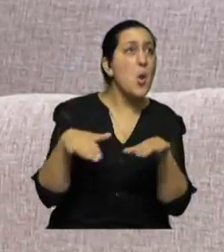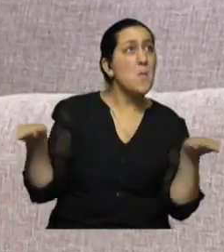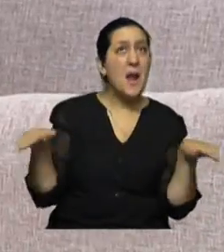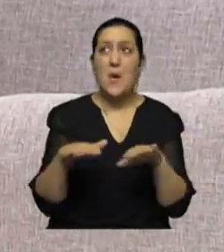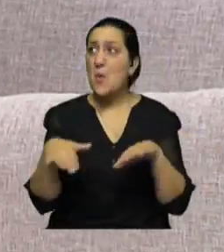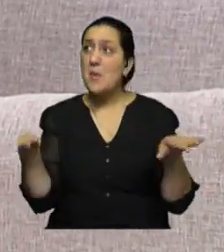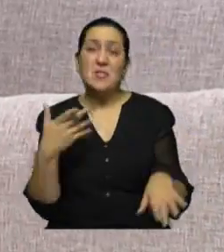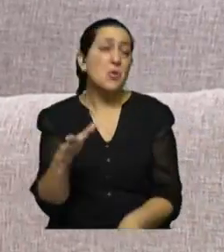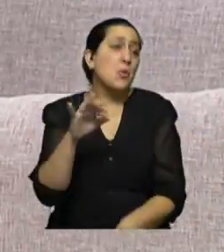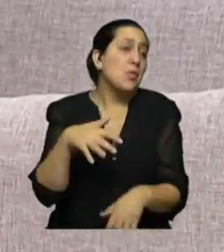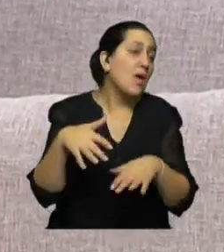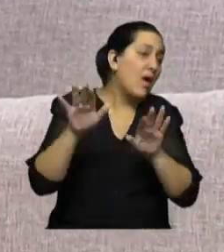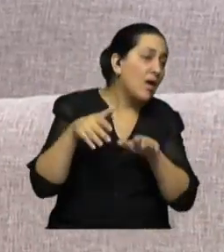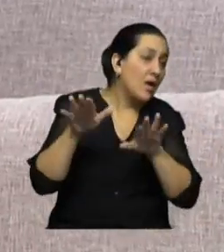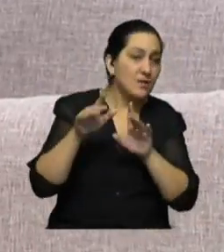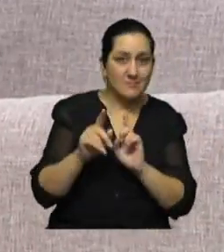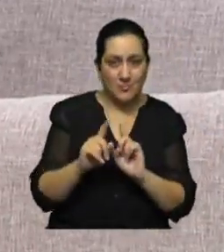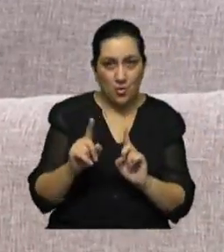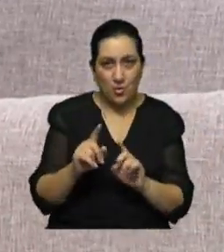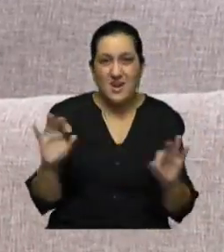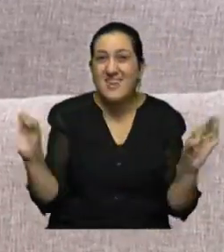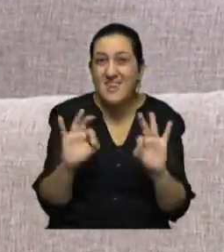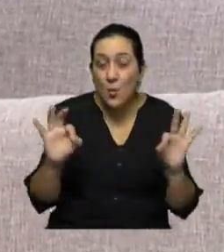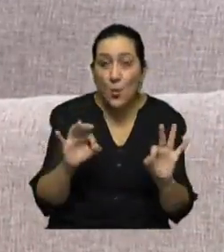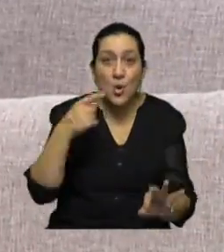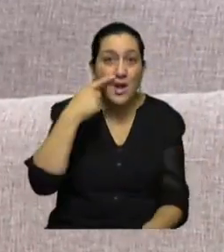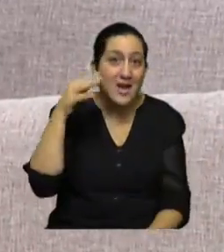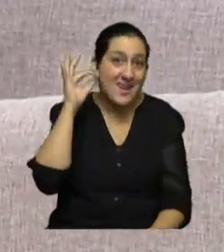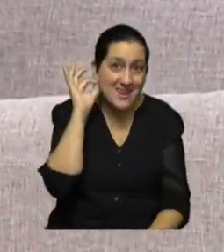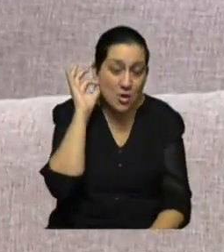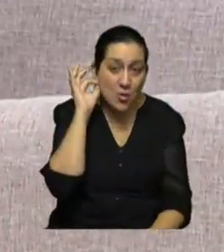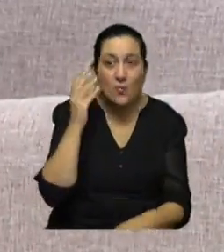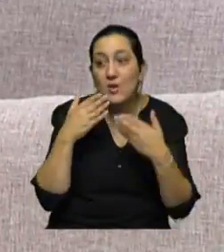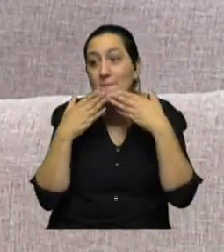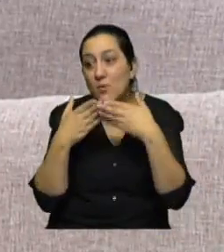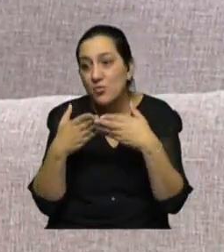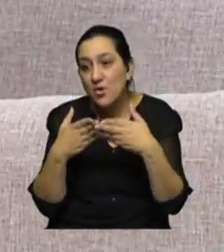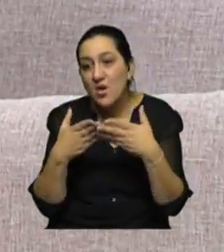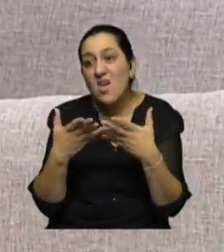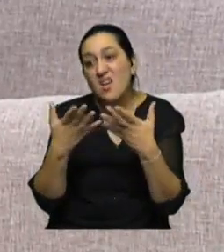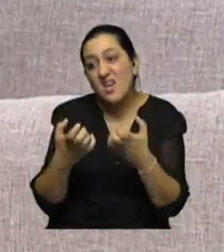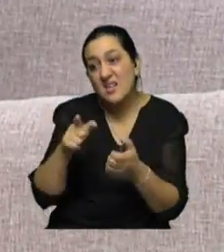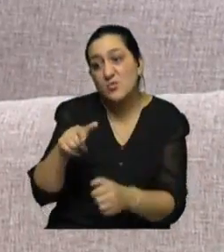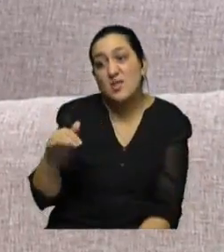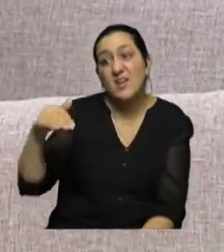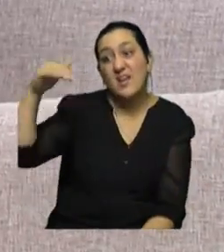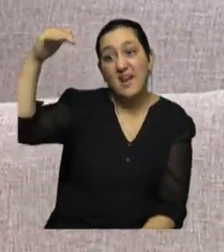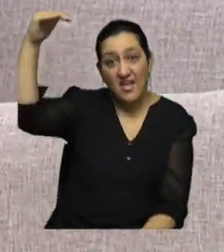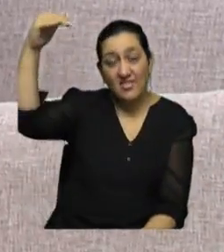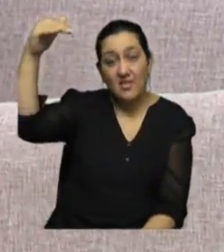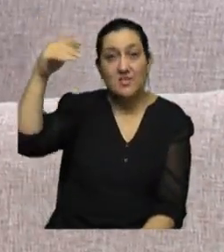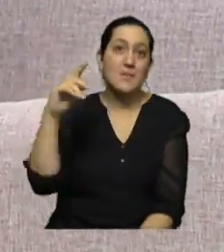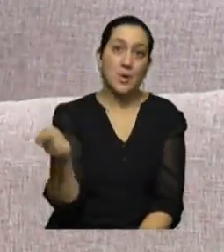como algo cotidiano. Ninguna niña o ningún niño, cuando le preguntan qué quiere ser de grande, dice